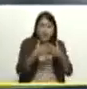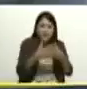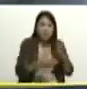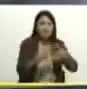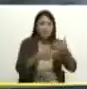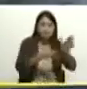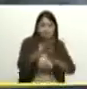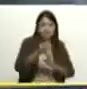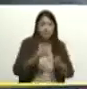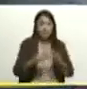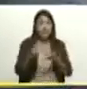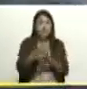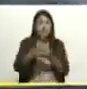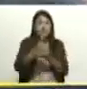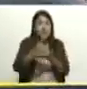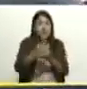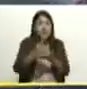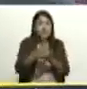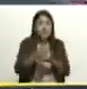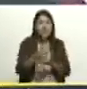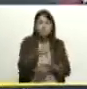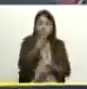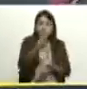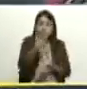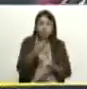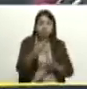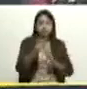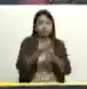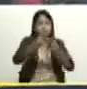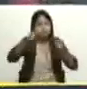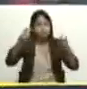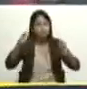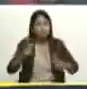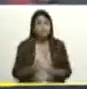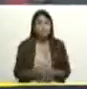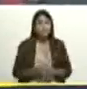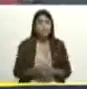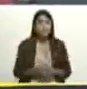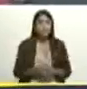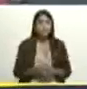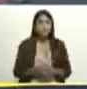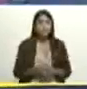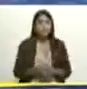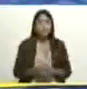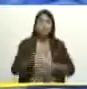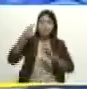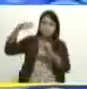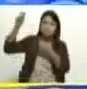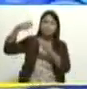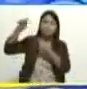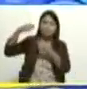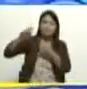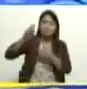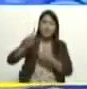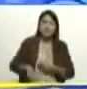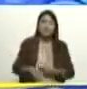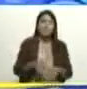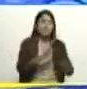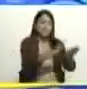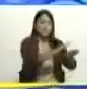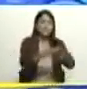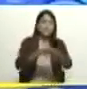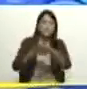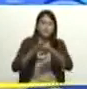enfocado en el motor farmacéutico, este particularmente el motor exportador, donde usted hará anuncios a los sectores